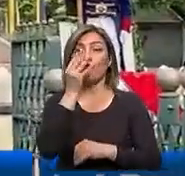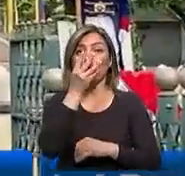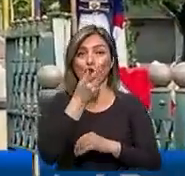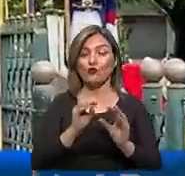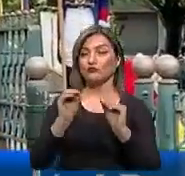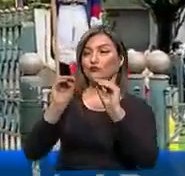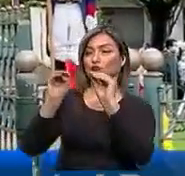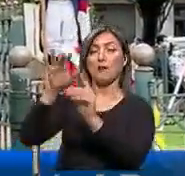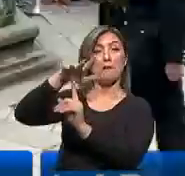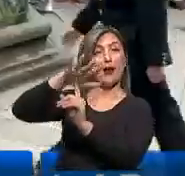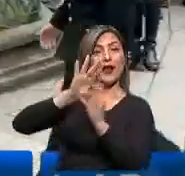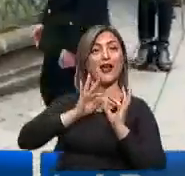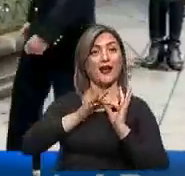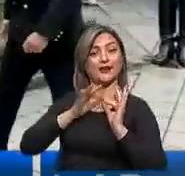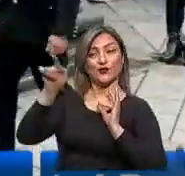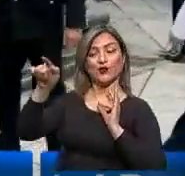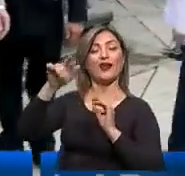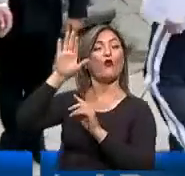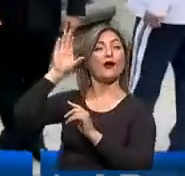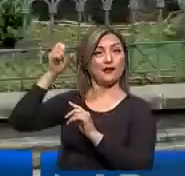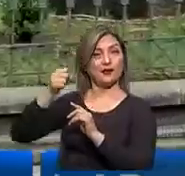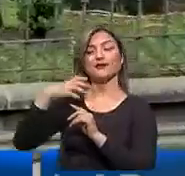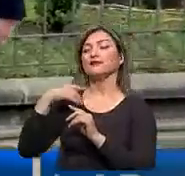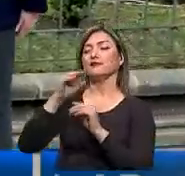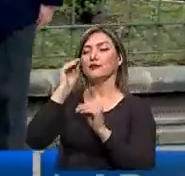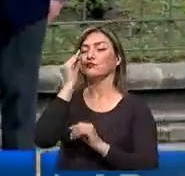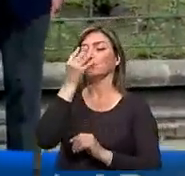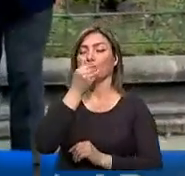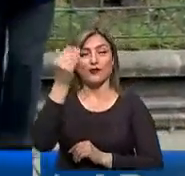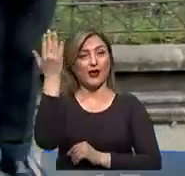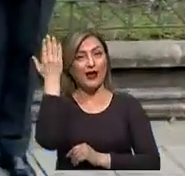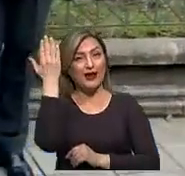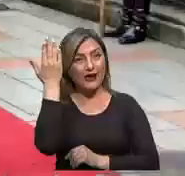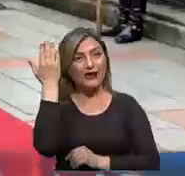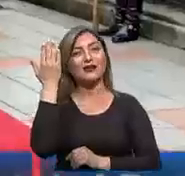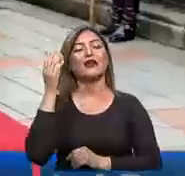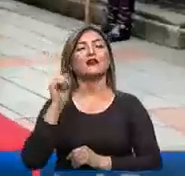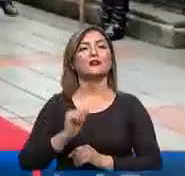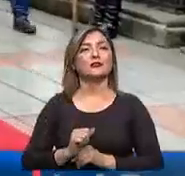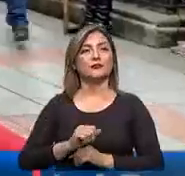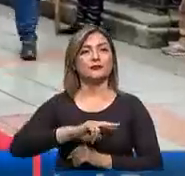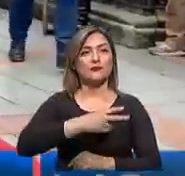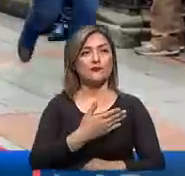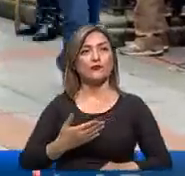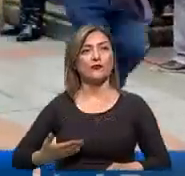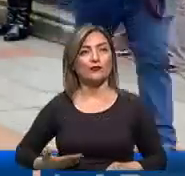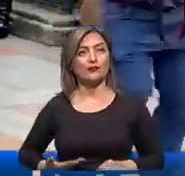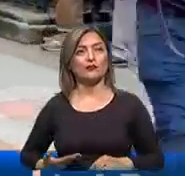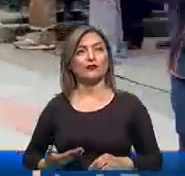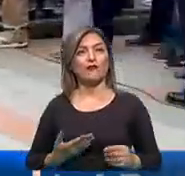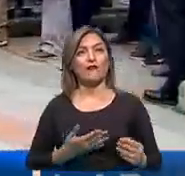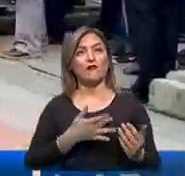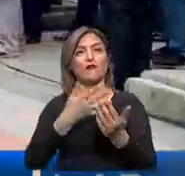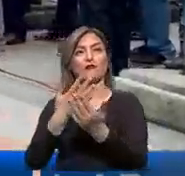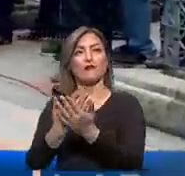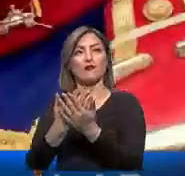en el Parque Calderón. El alcalde de la ciudad, el vicepresidente, ministros y más autoridades rindieron homenaje a la Santa Ana de los Ríos de